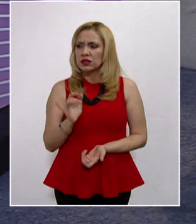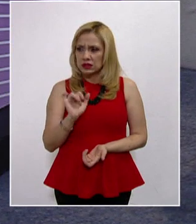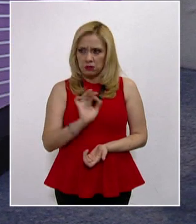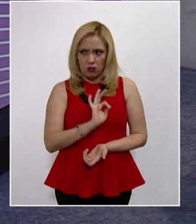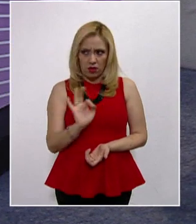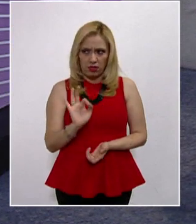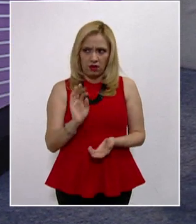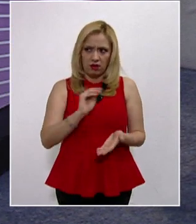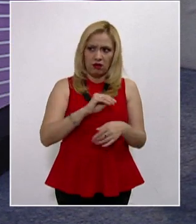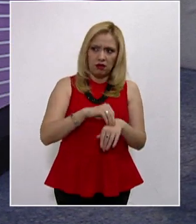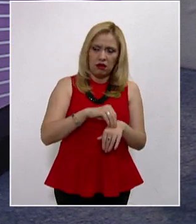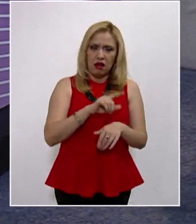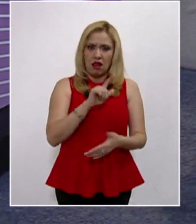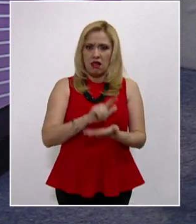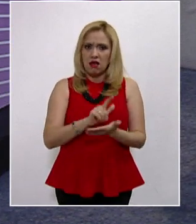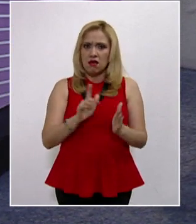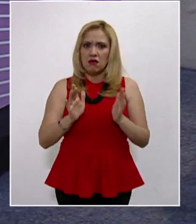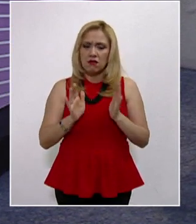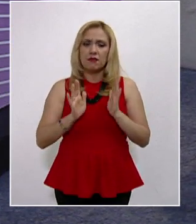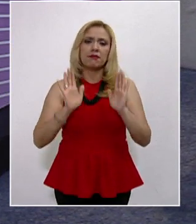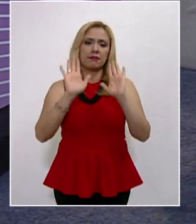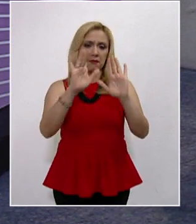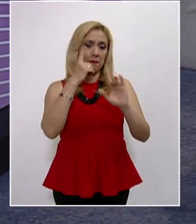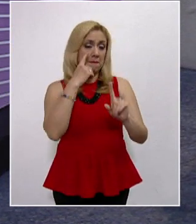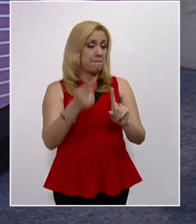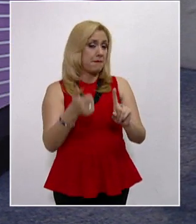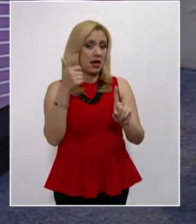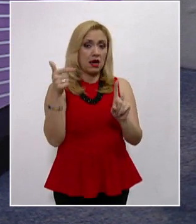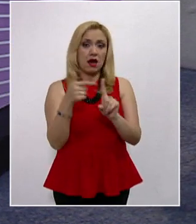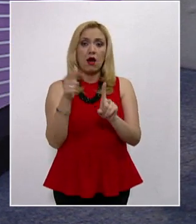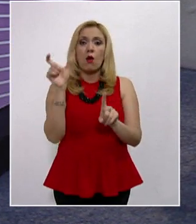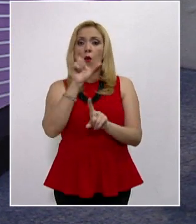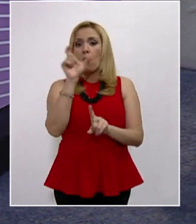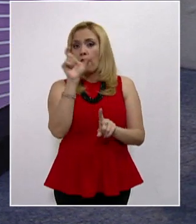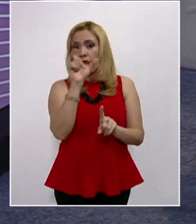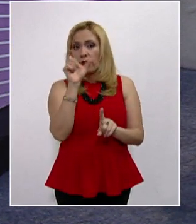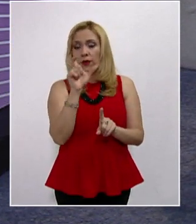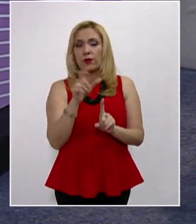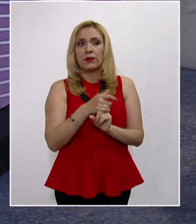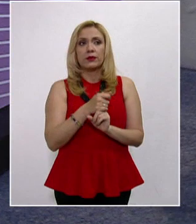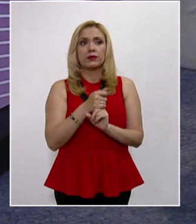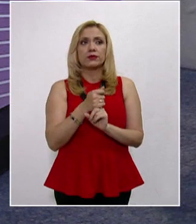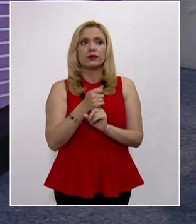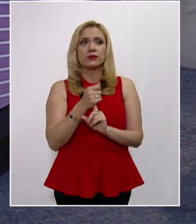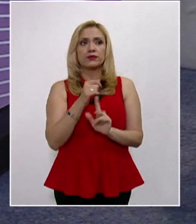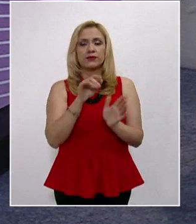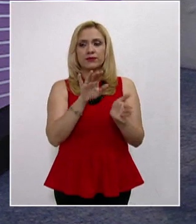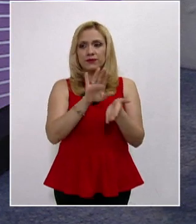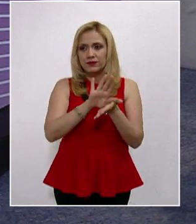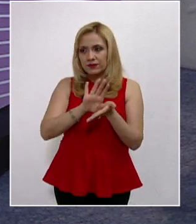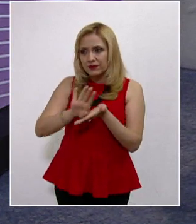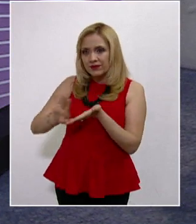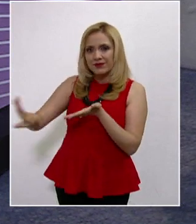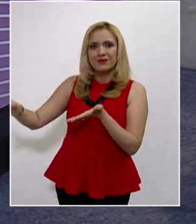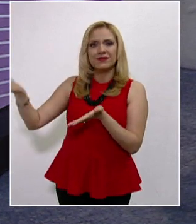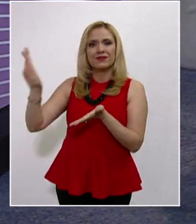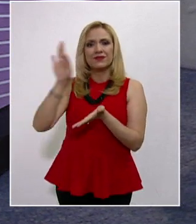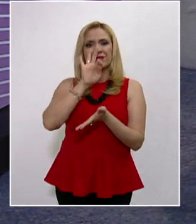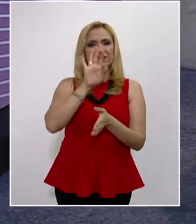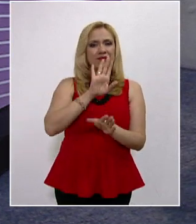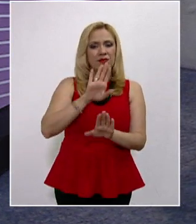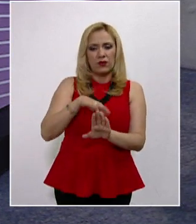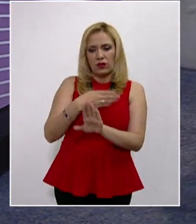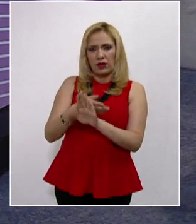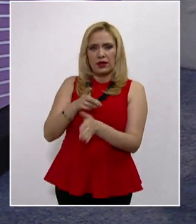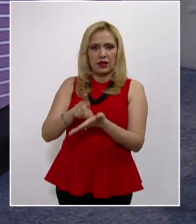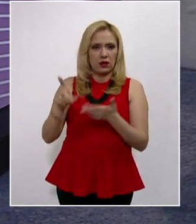Bueno, significa, evidentemente, en un primer momento, cuando se trata de, excluyendo casos que se tratan de violaciones a